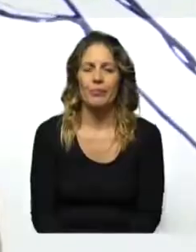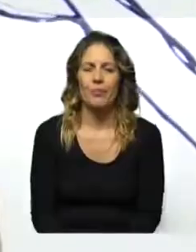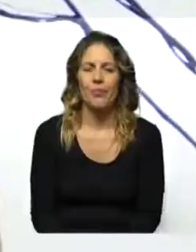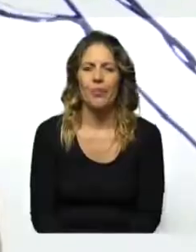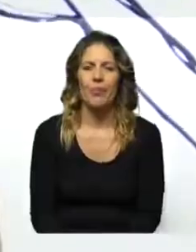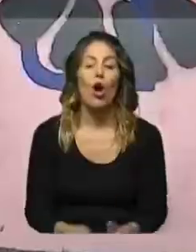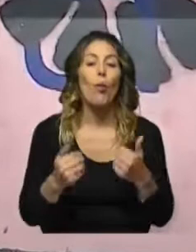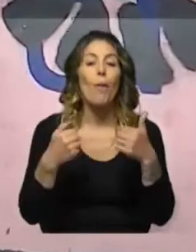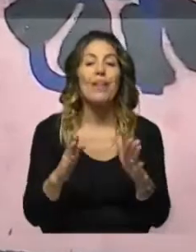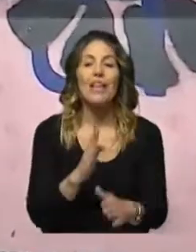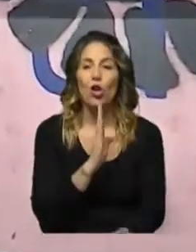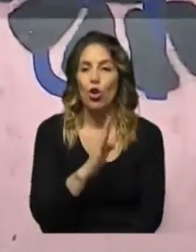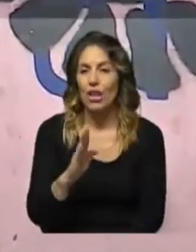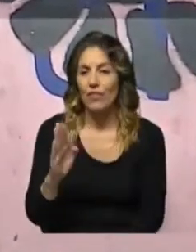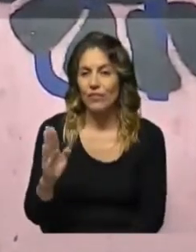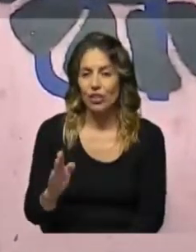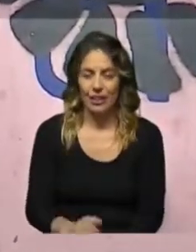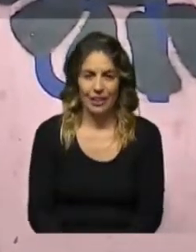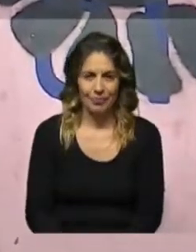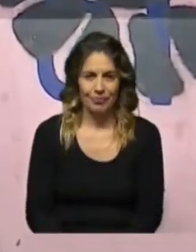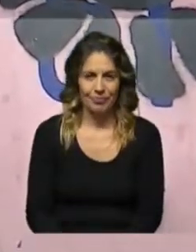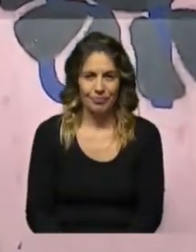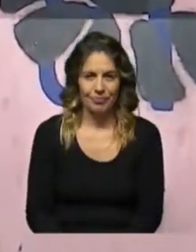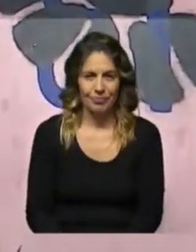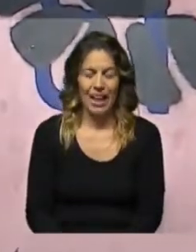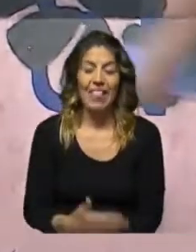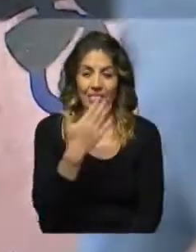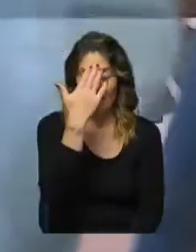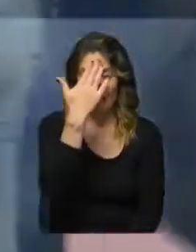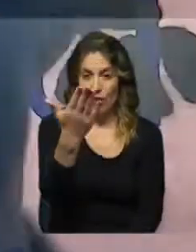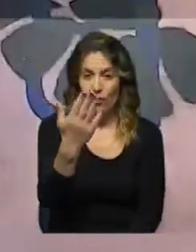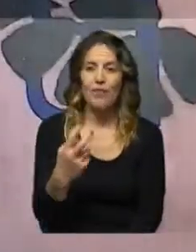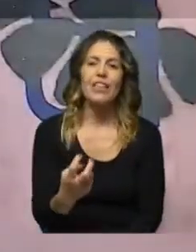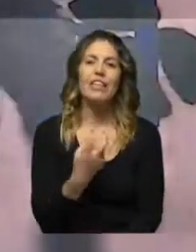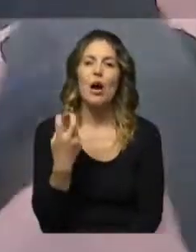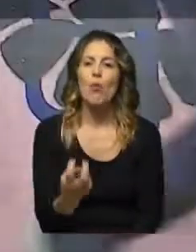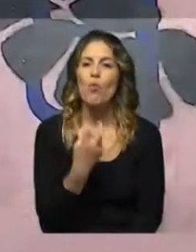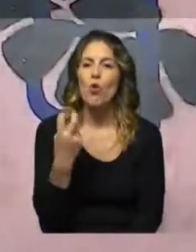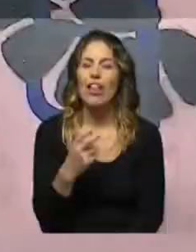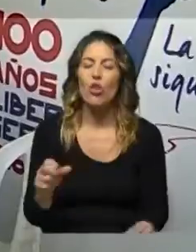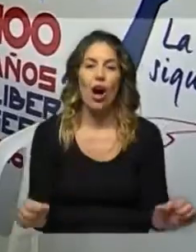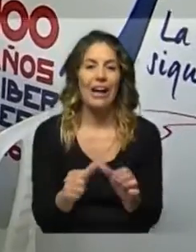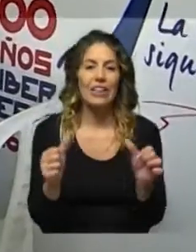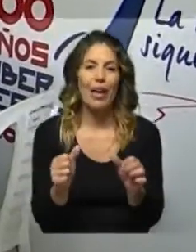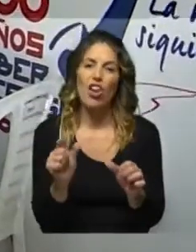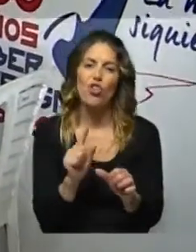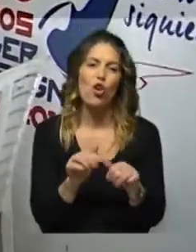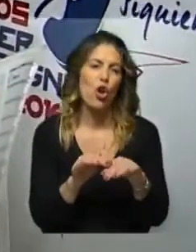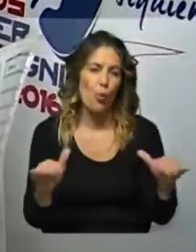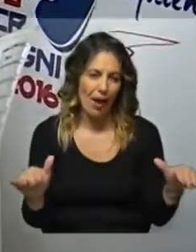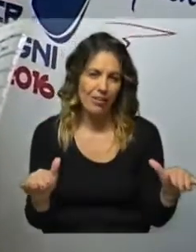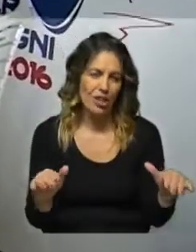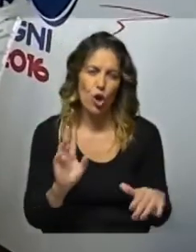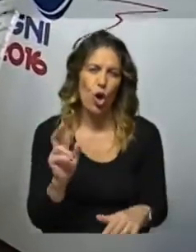¿Cómo empezaron con la biblioteca? Es una inquietud que teníamos desde el Frente Amplio de buscar actividades que no sean las normales y que